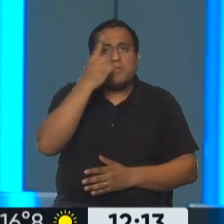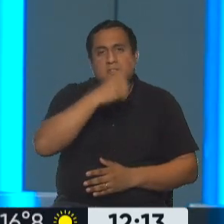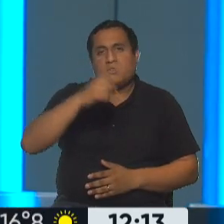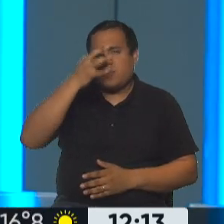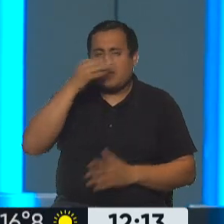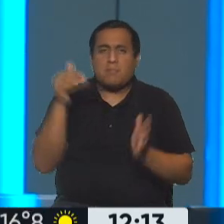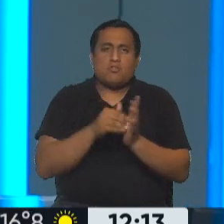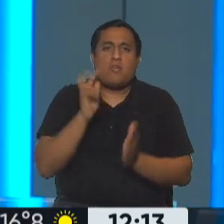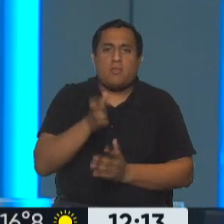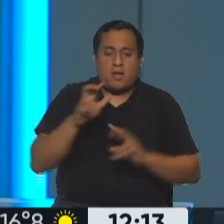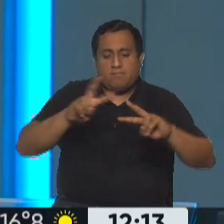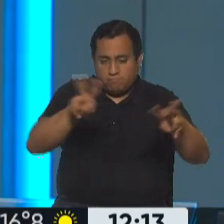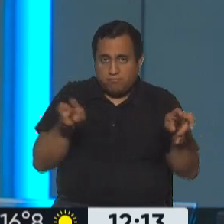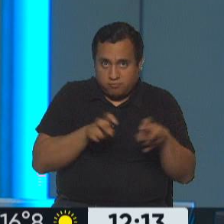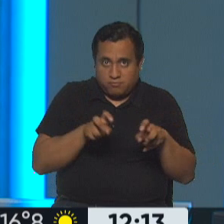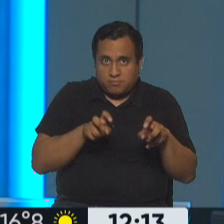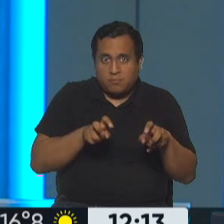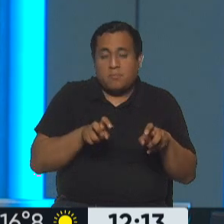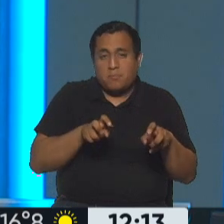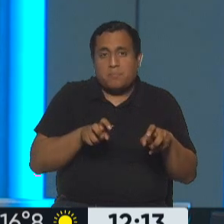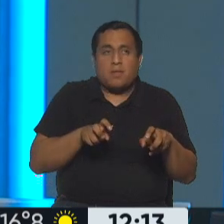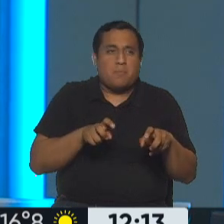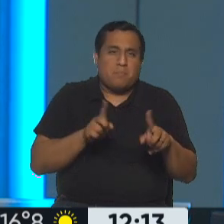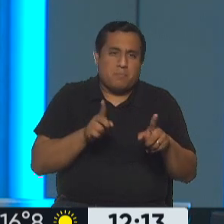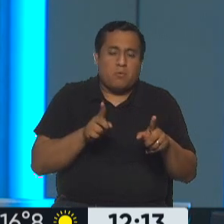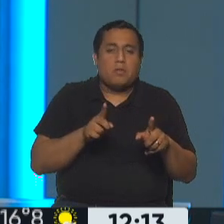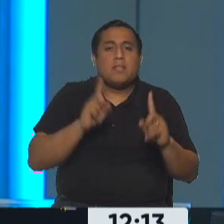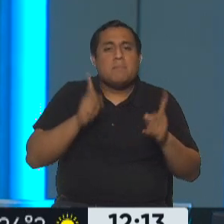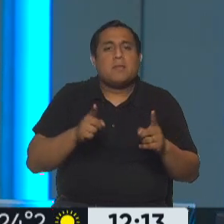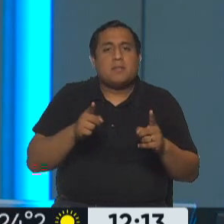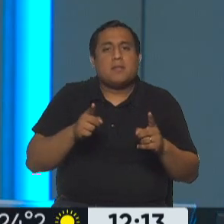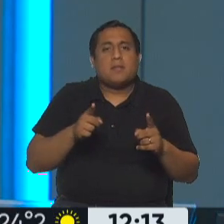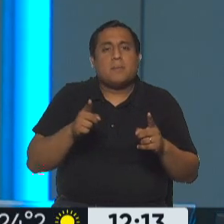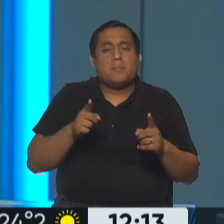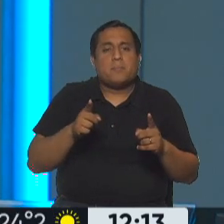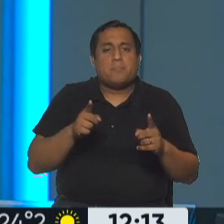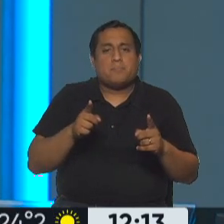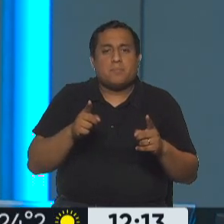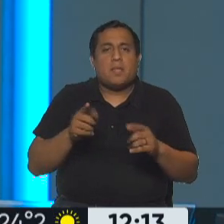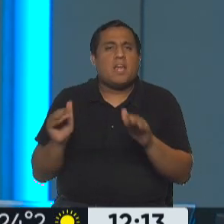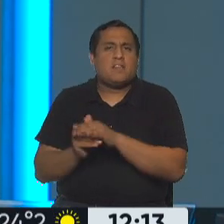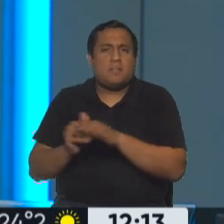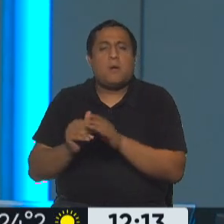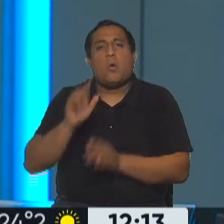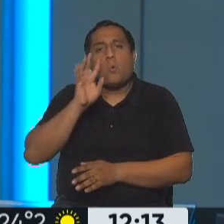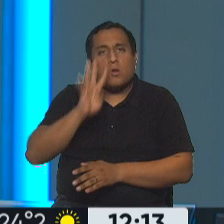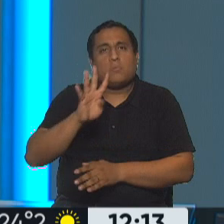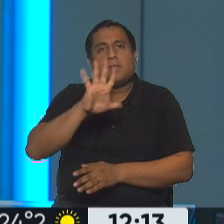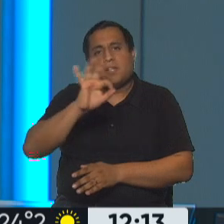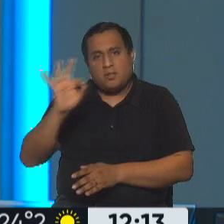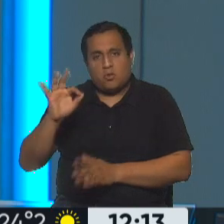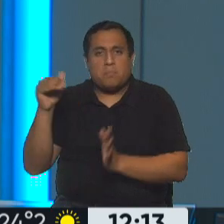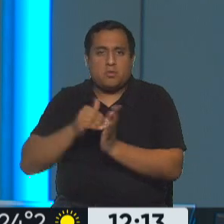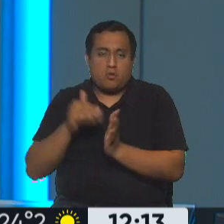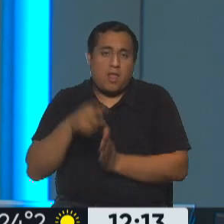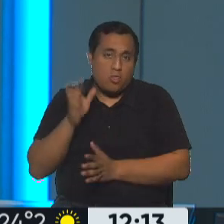de dólares, lo que se obtuvo por liquidación de exportaciones, y le quedó un saldo a las reservas de 4.500 millones de